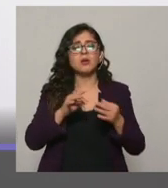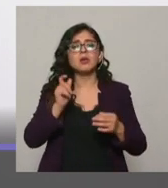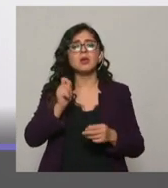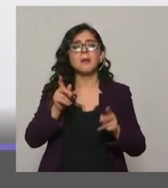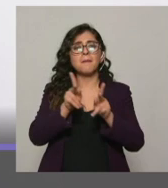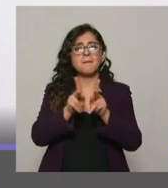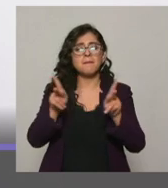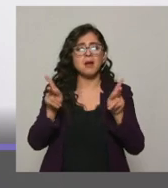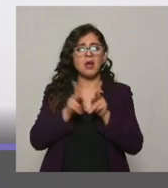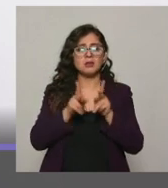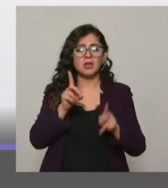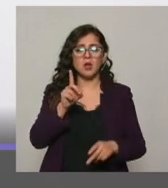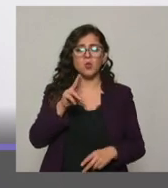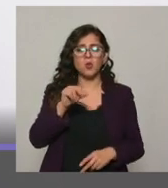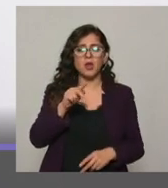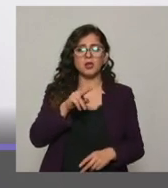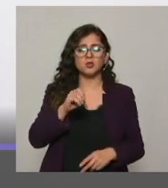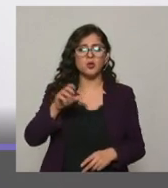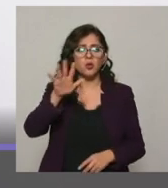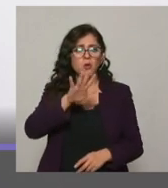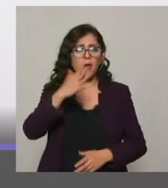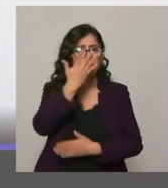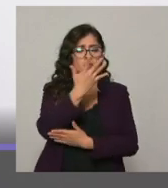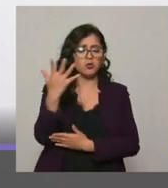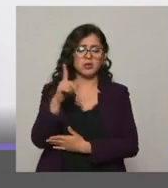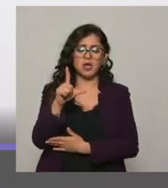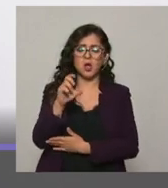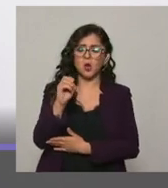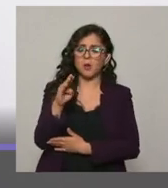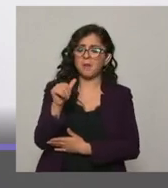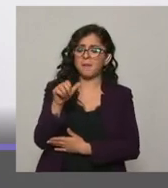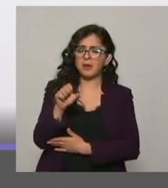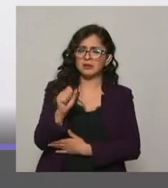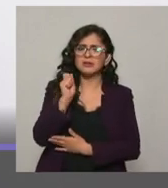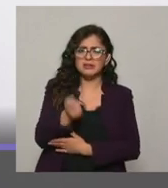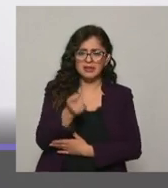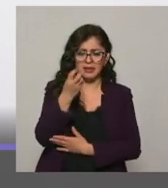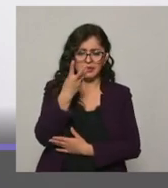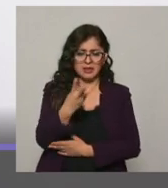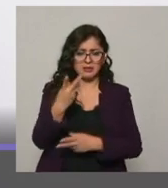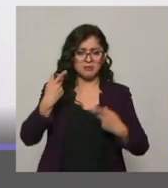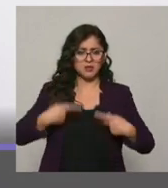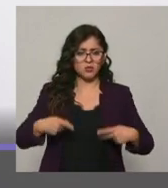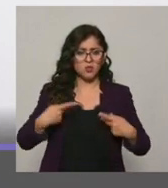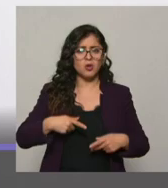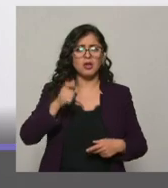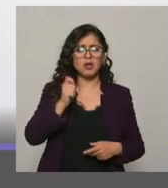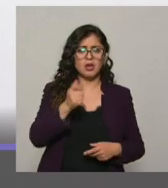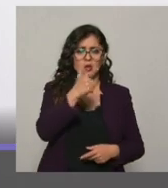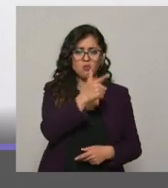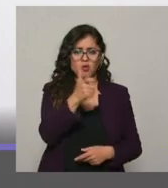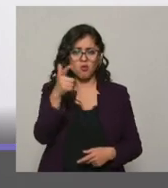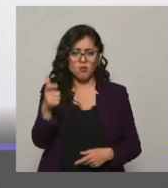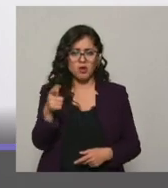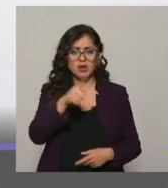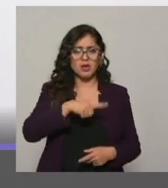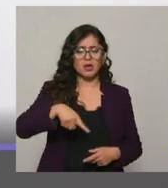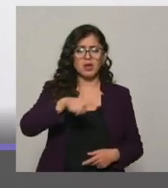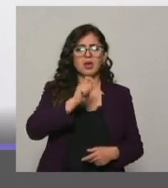Plaza Duraznos en Bosques de las Lomas, en donde 3 sujetos asaltan con arma de fuego el